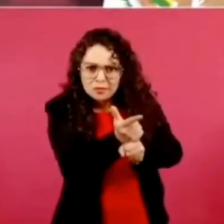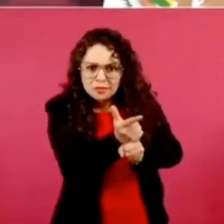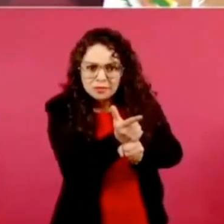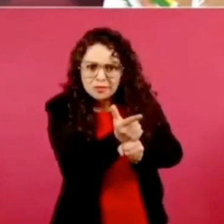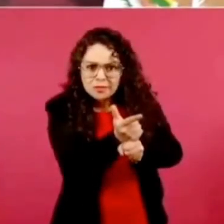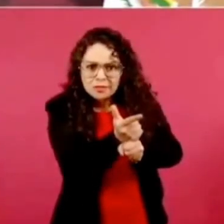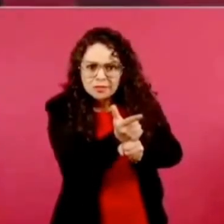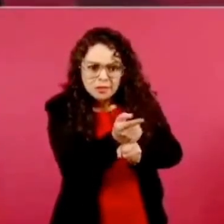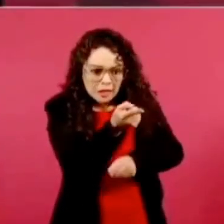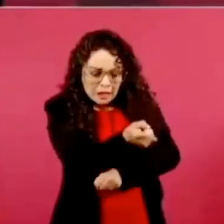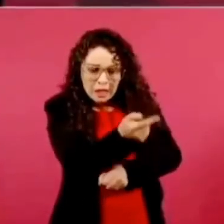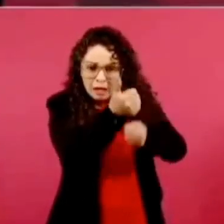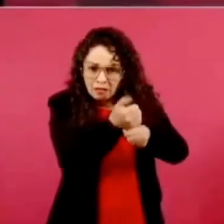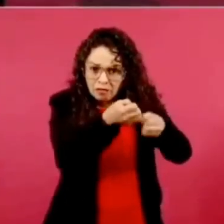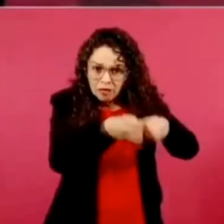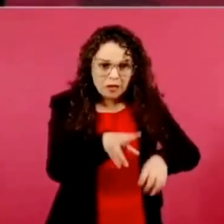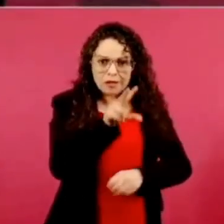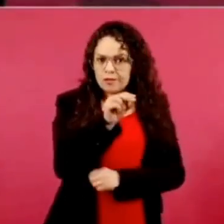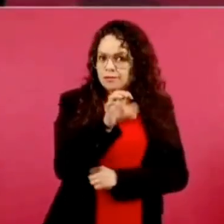no es violencia.